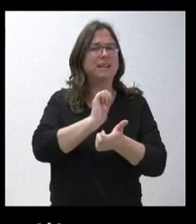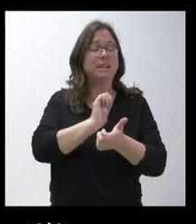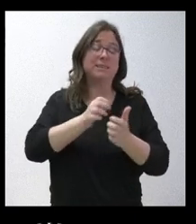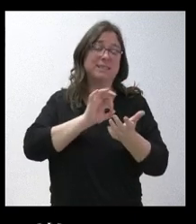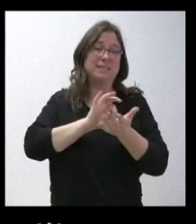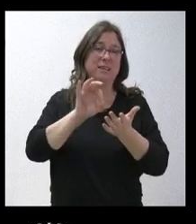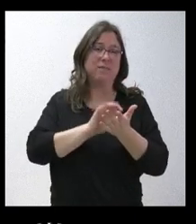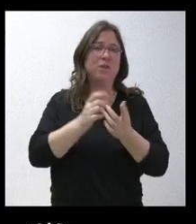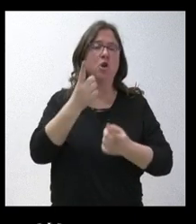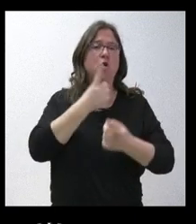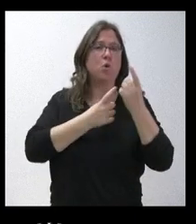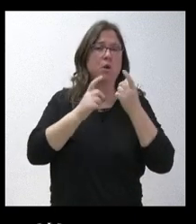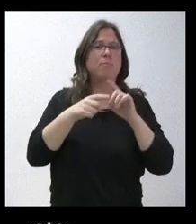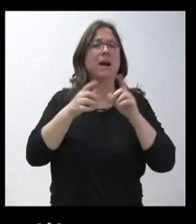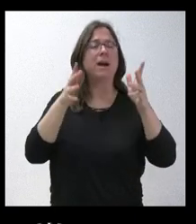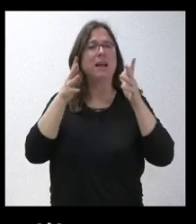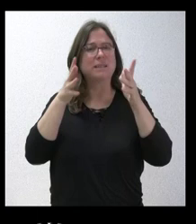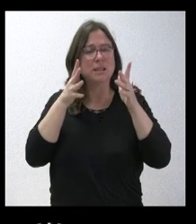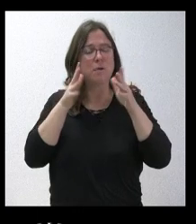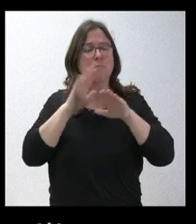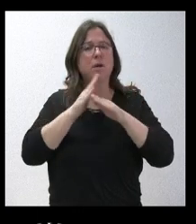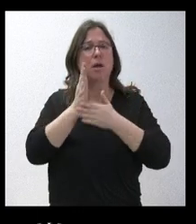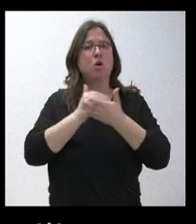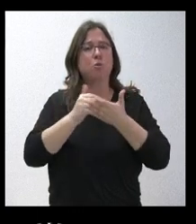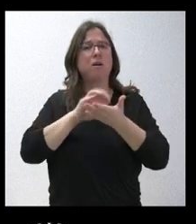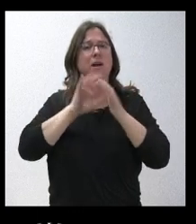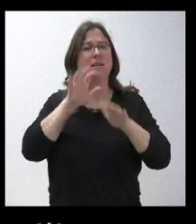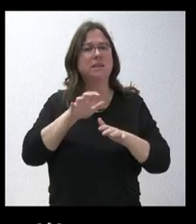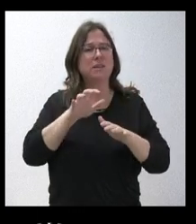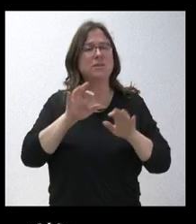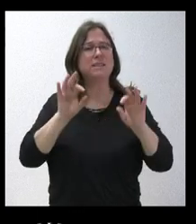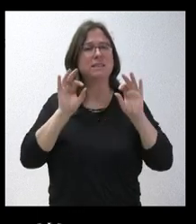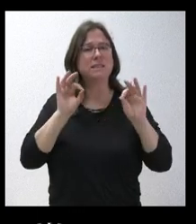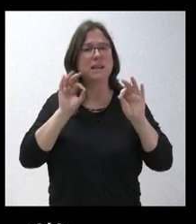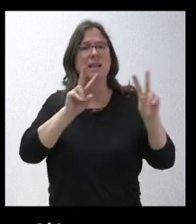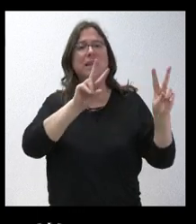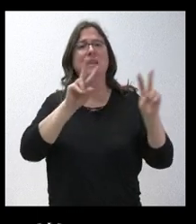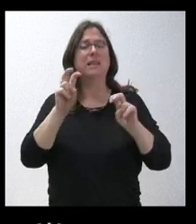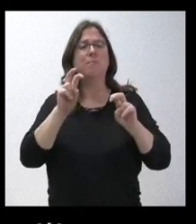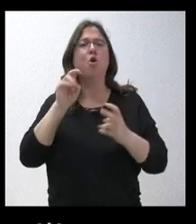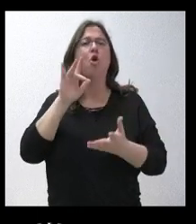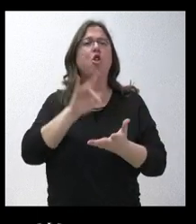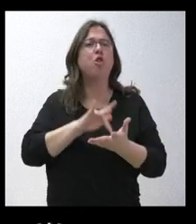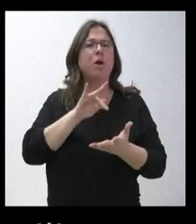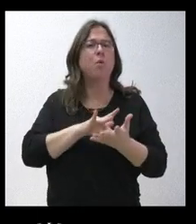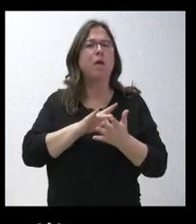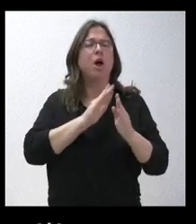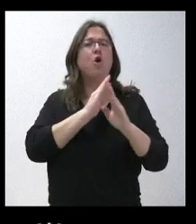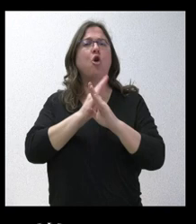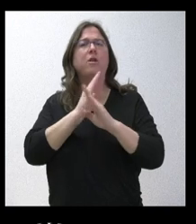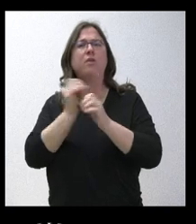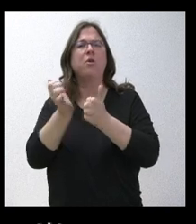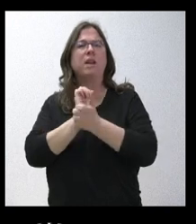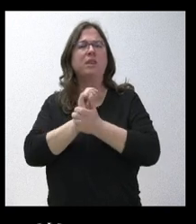asesoramiento financiero a la comunidad de Castilla y León especialmente en materia de endeudamiento ordenación de crédito banca y